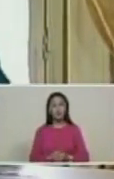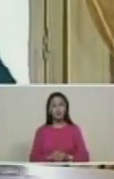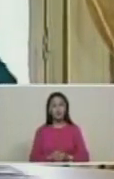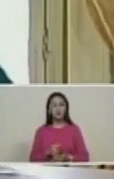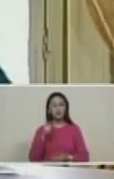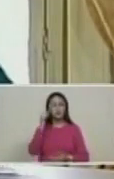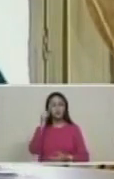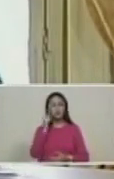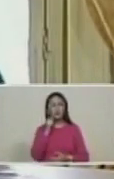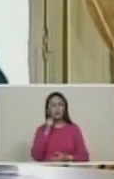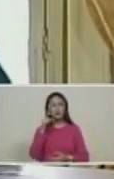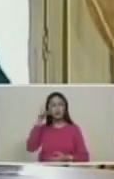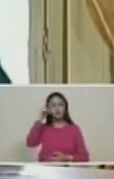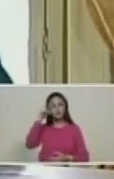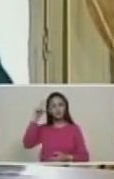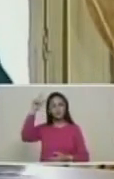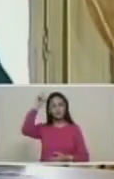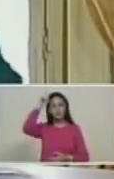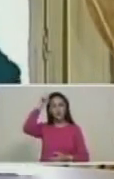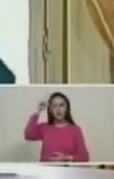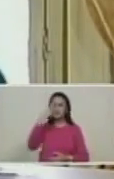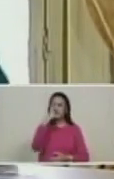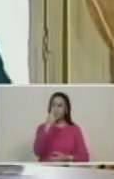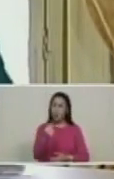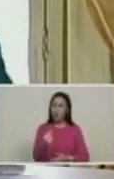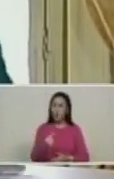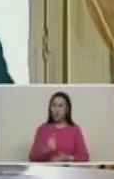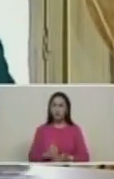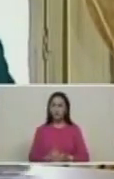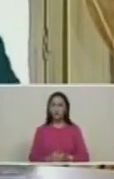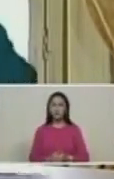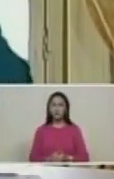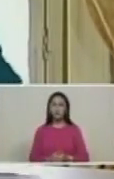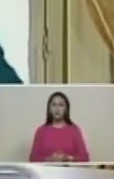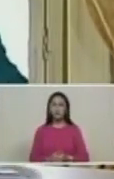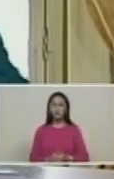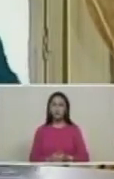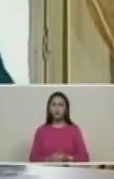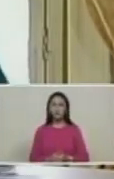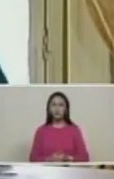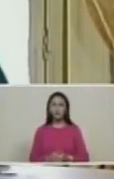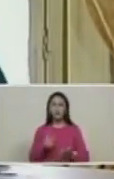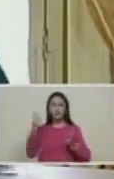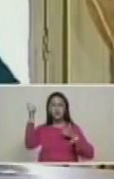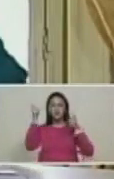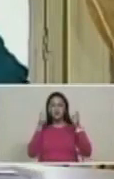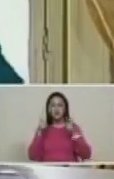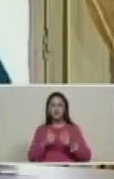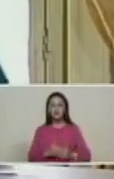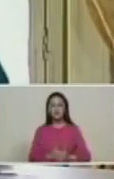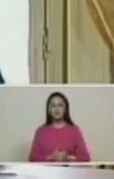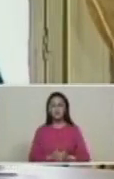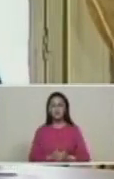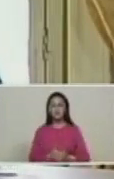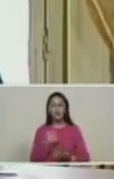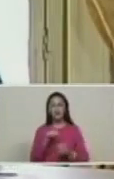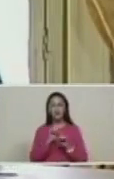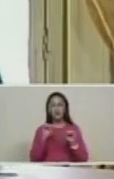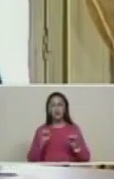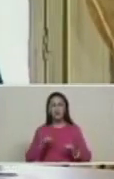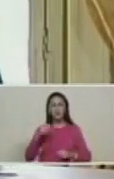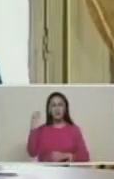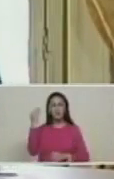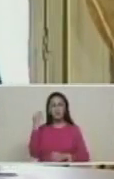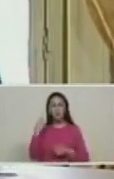Sucre, Ezequiel Zamora, Cipriano Castro, Hugo Chávez. ¿Ah? Tenemos un sistema de